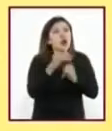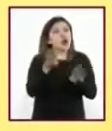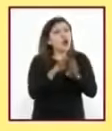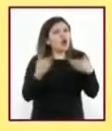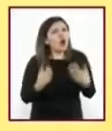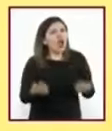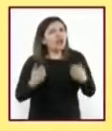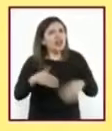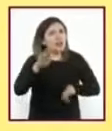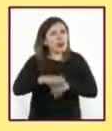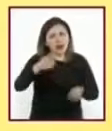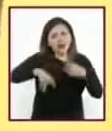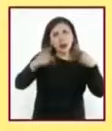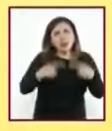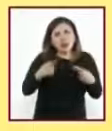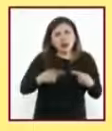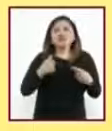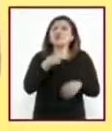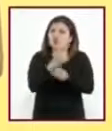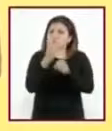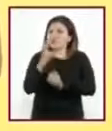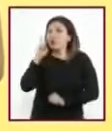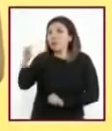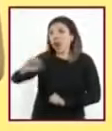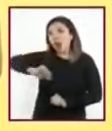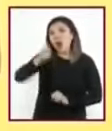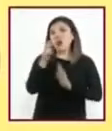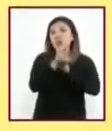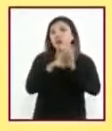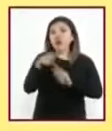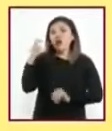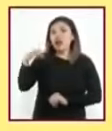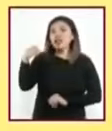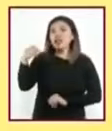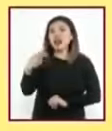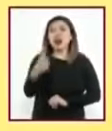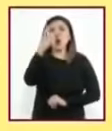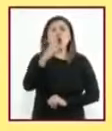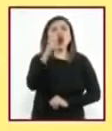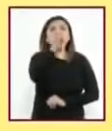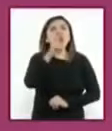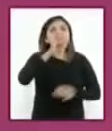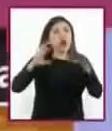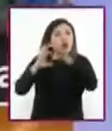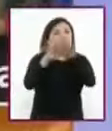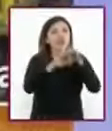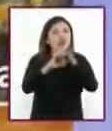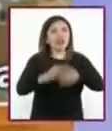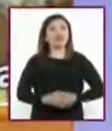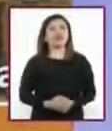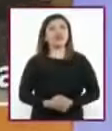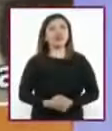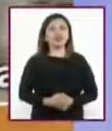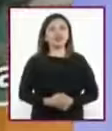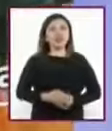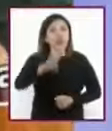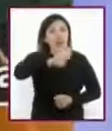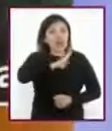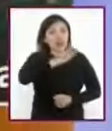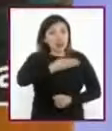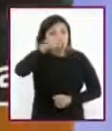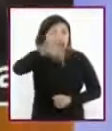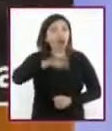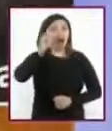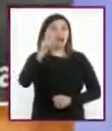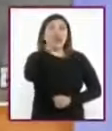por quienes lo hablamos, los invitamos a ver el siguiente video titulado Una lengua unida. El español es una de las